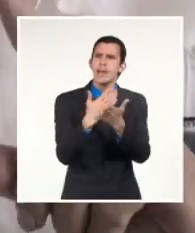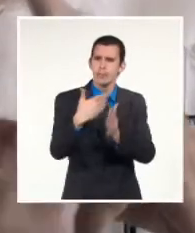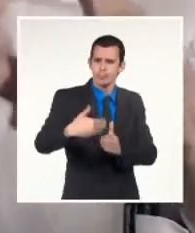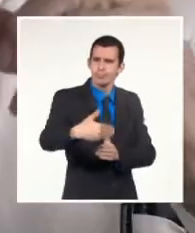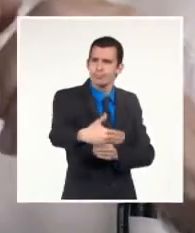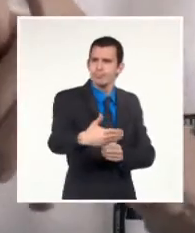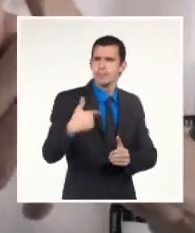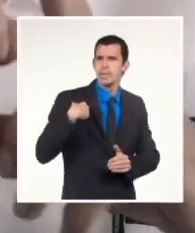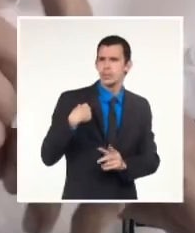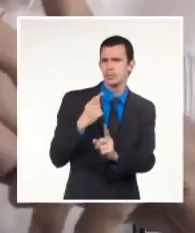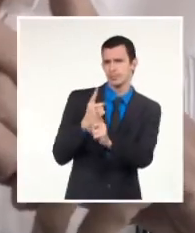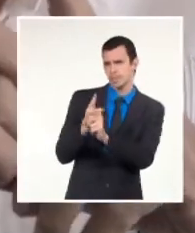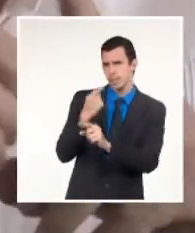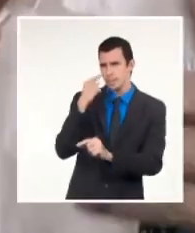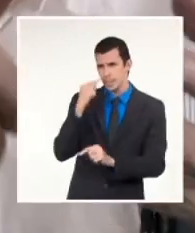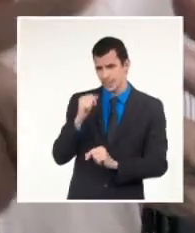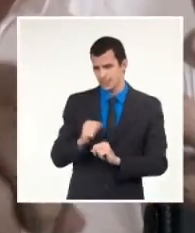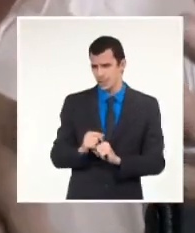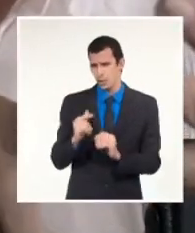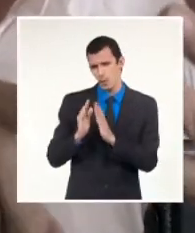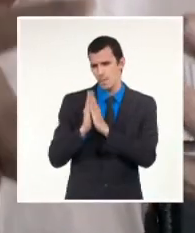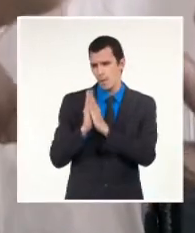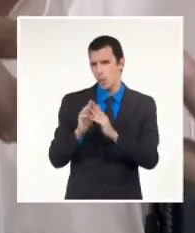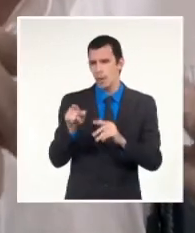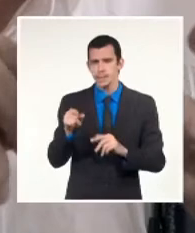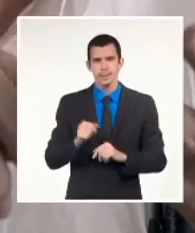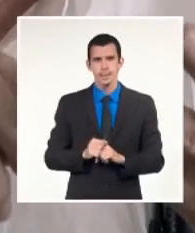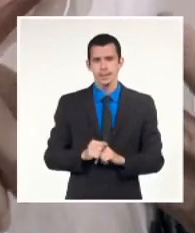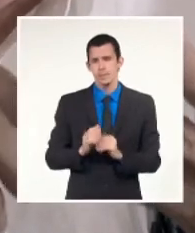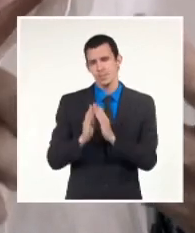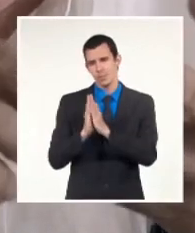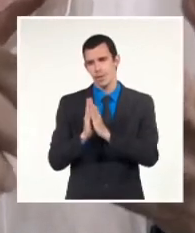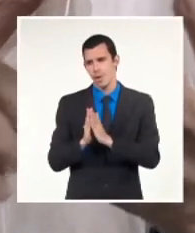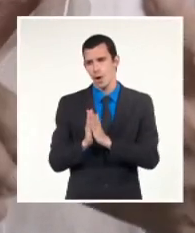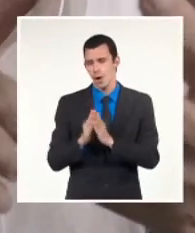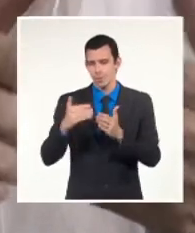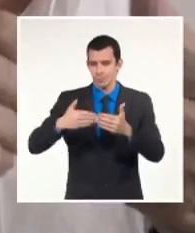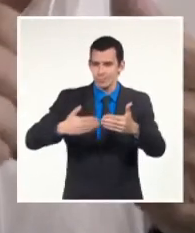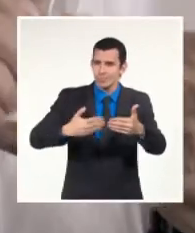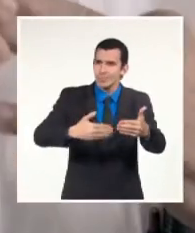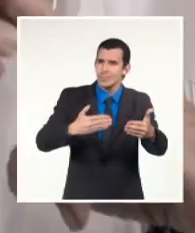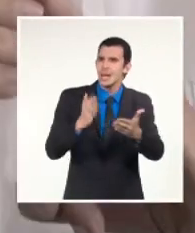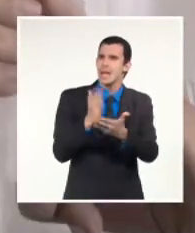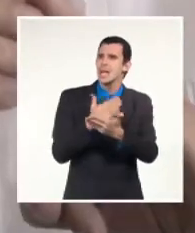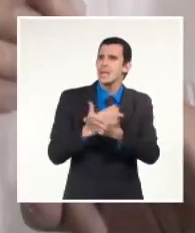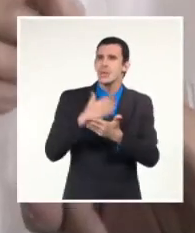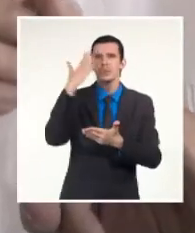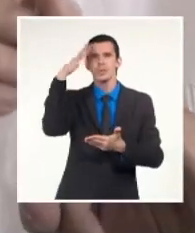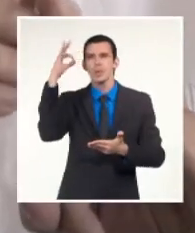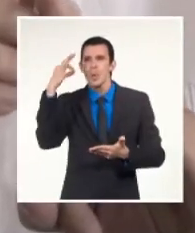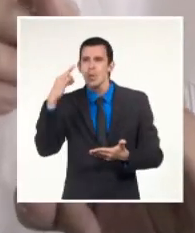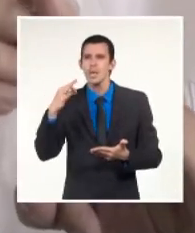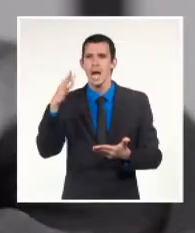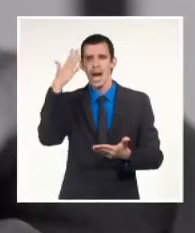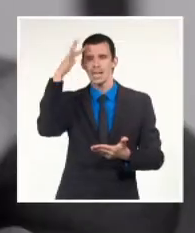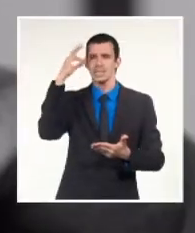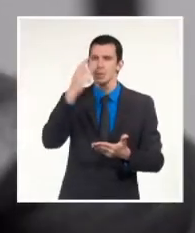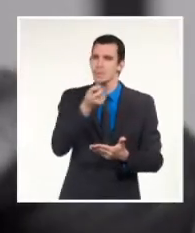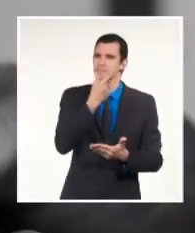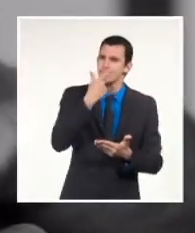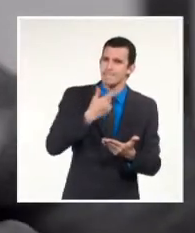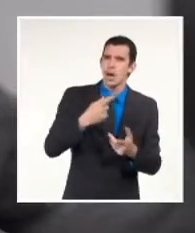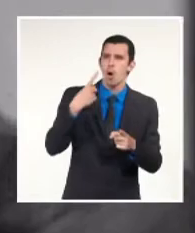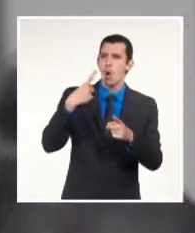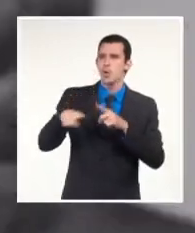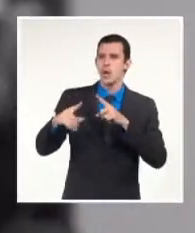mira, te voy a pedir un favor, solo tráeme libros de psicología, psiquiatría y comportamiento humano. No